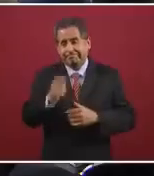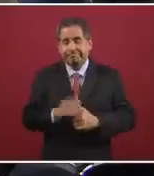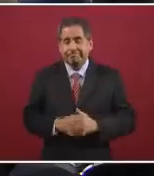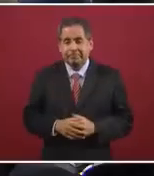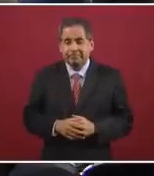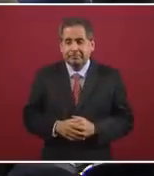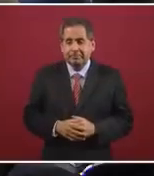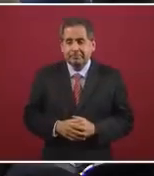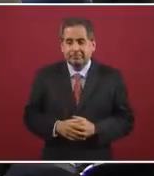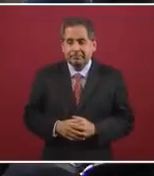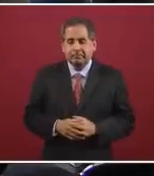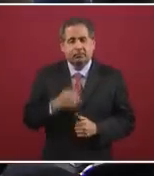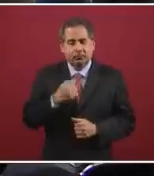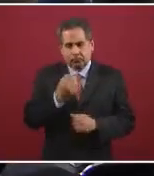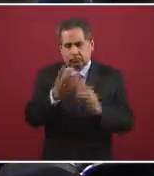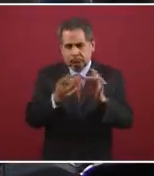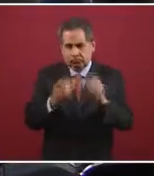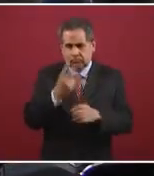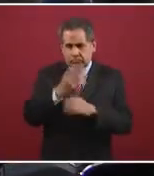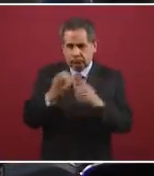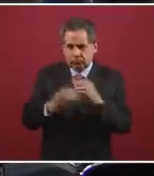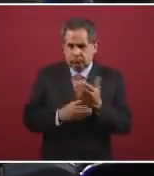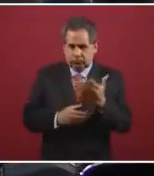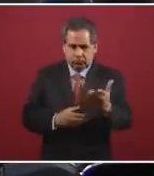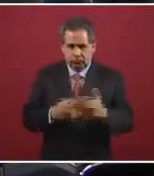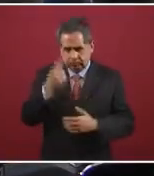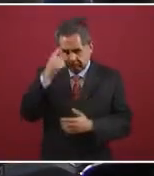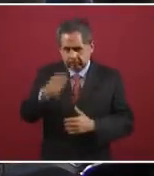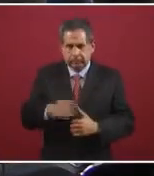Solo comentar dos cosas para